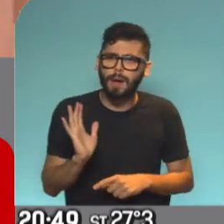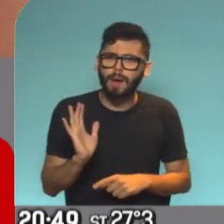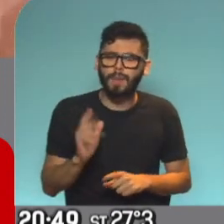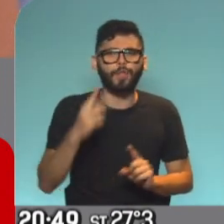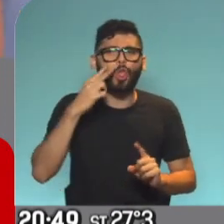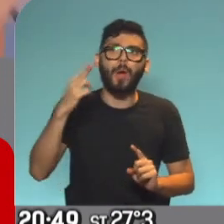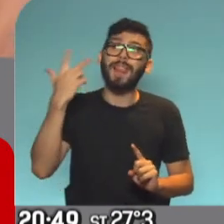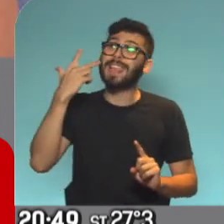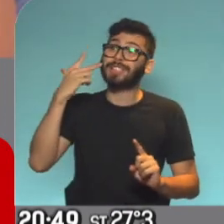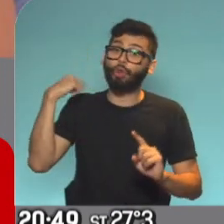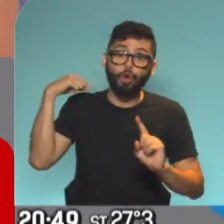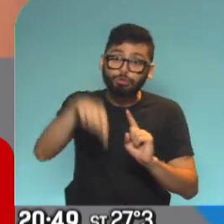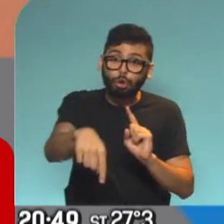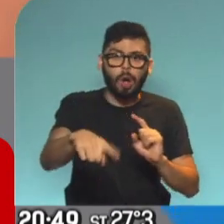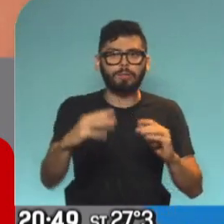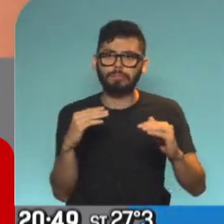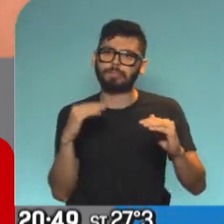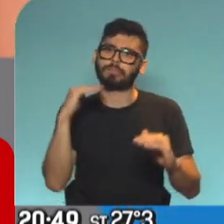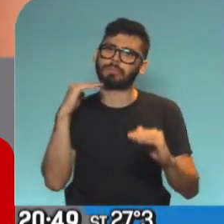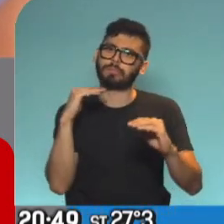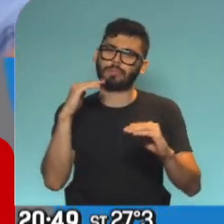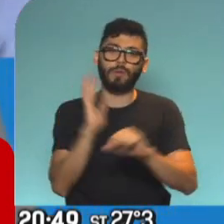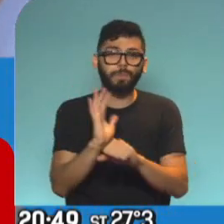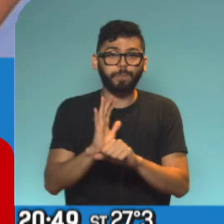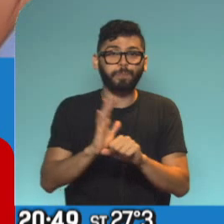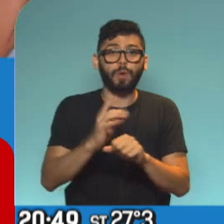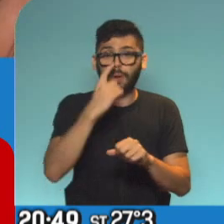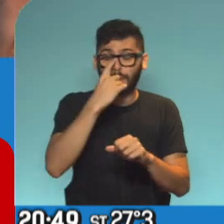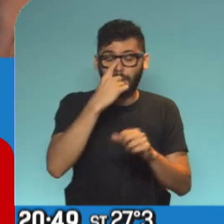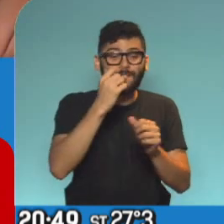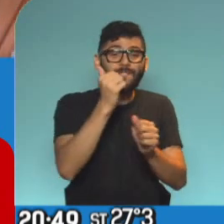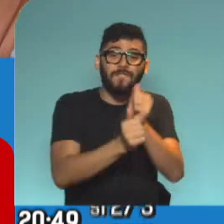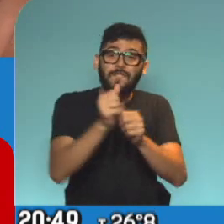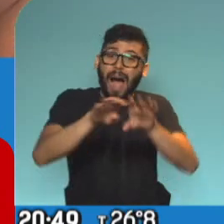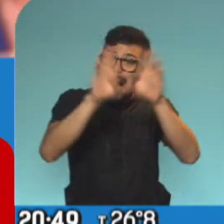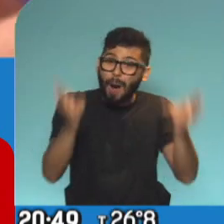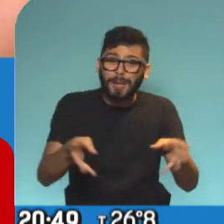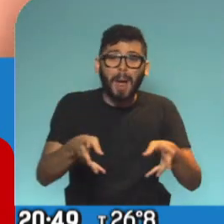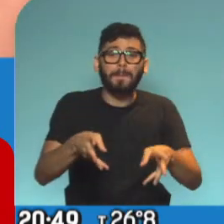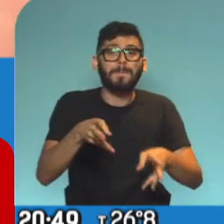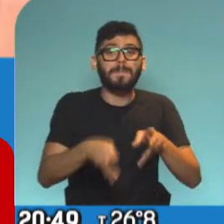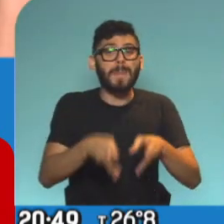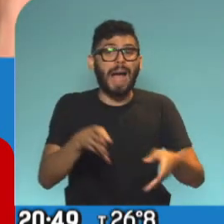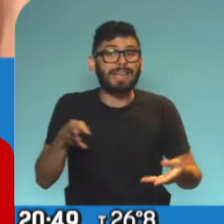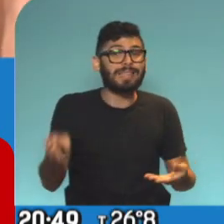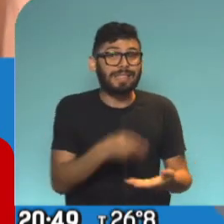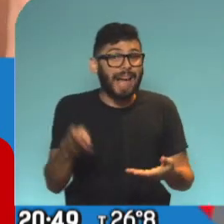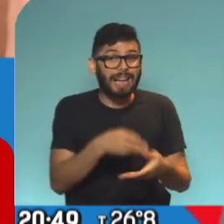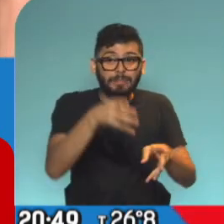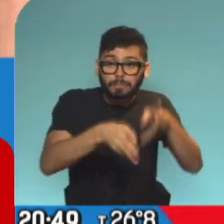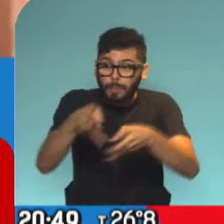el 2018. La utilización de capacidad instalada, es decir, la cantidad de fábrica, de máquinas en una fábrica que